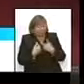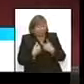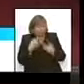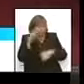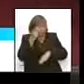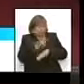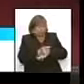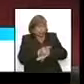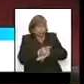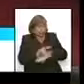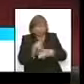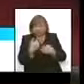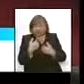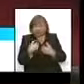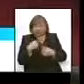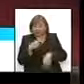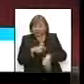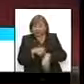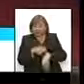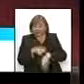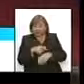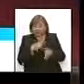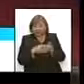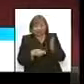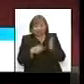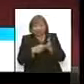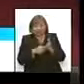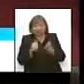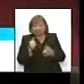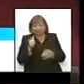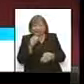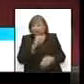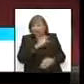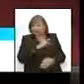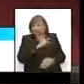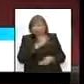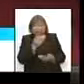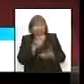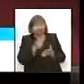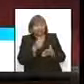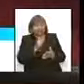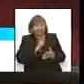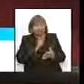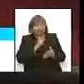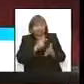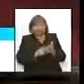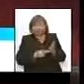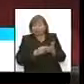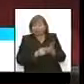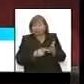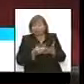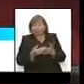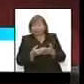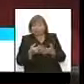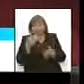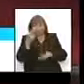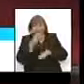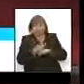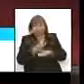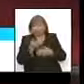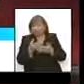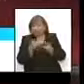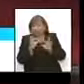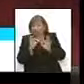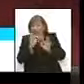dictaduras, habremos tenido momentos de autocracias, la fujimorista fue una autocracia, habremos tenido momentos de dictaduras plebiscitarias